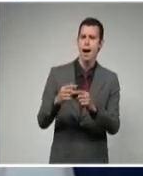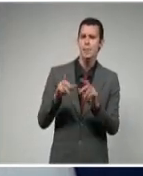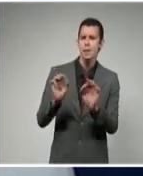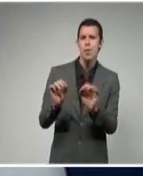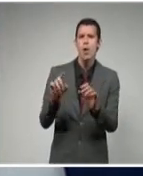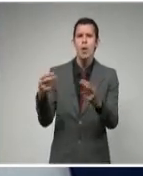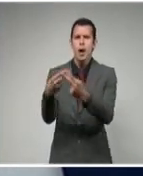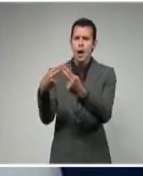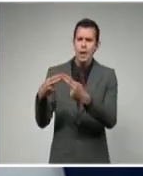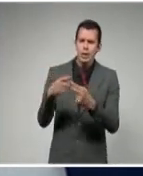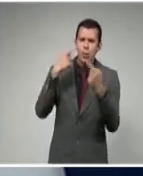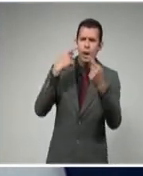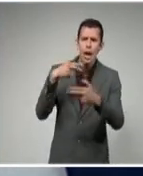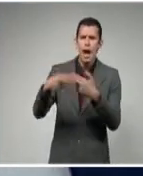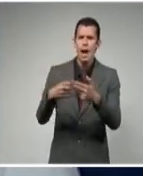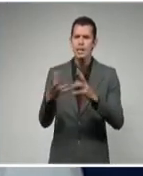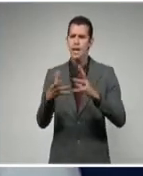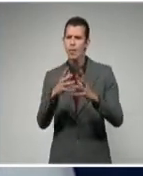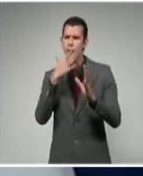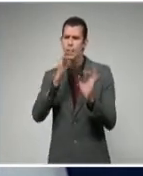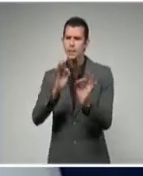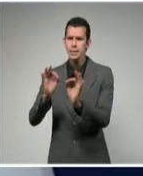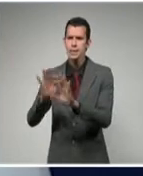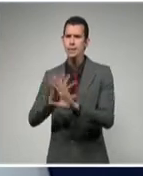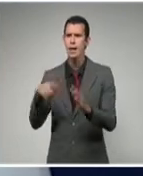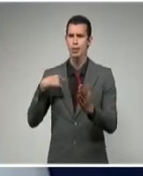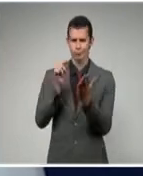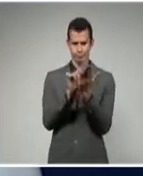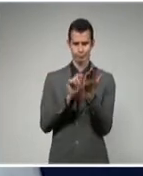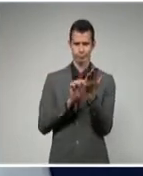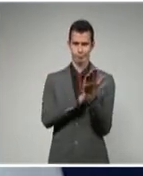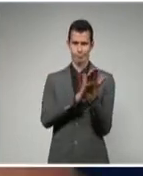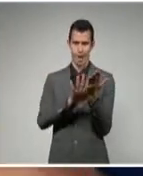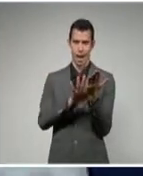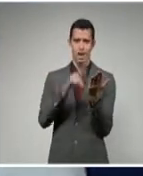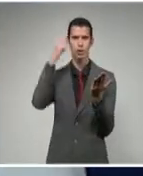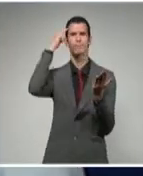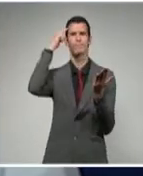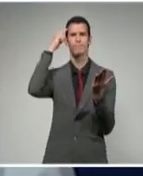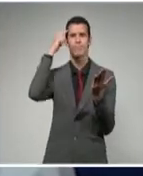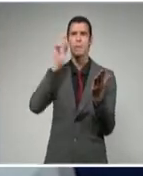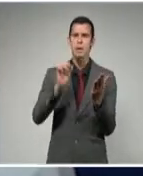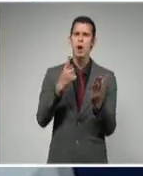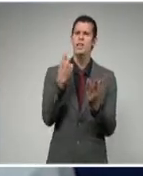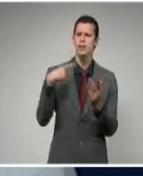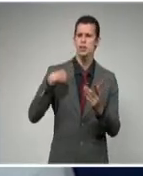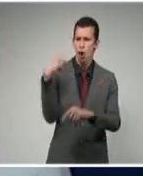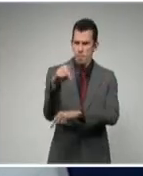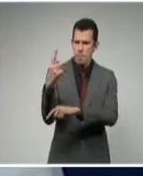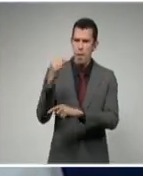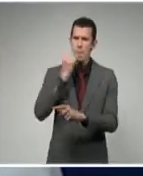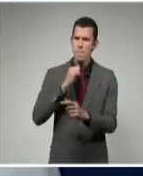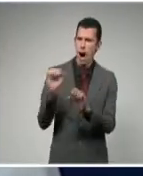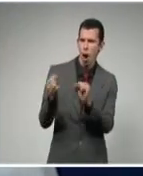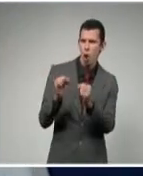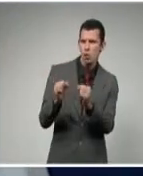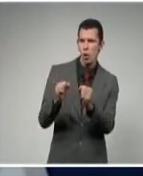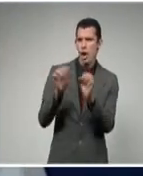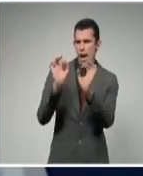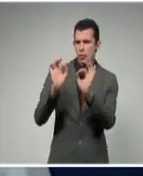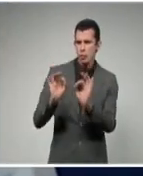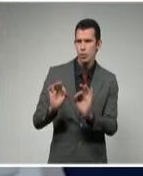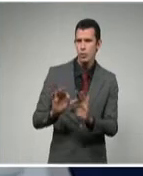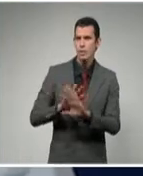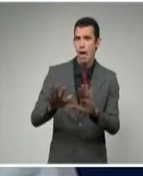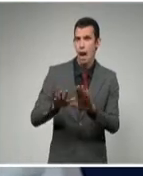la solución de las necesidades que pueda presentar el equipo con vista a su participación el próximo mes de abril, a partir